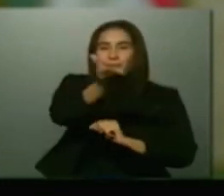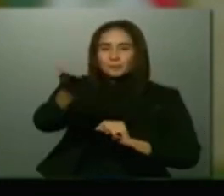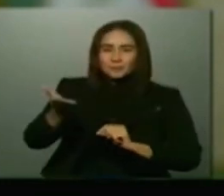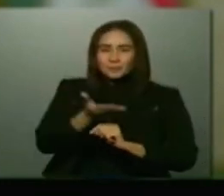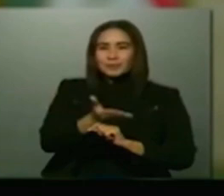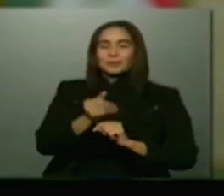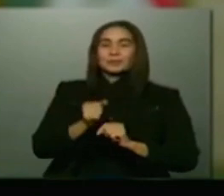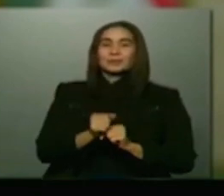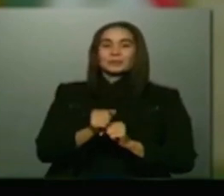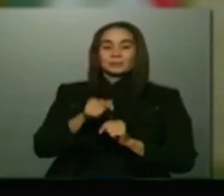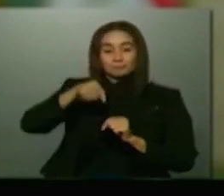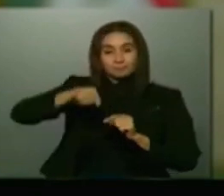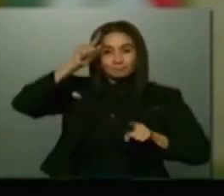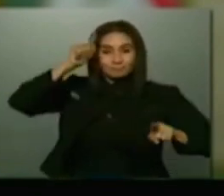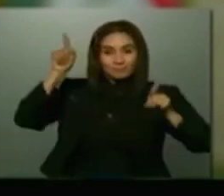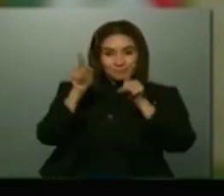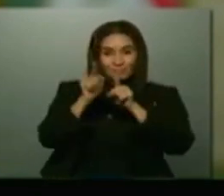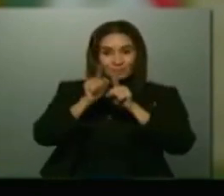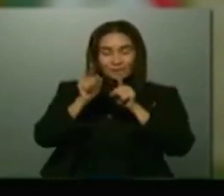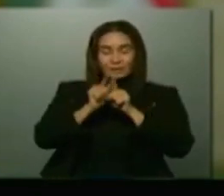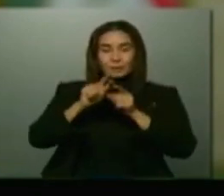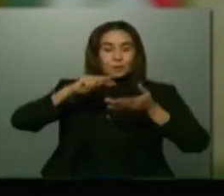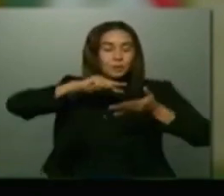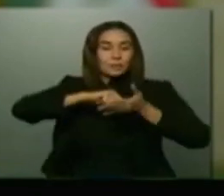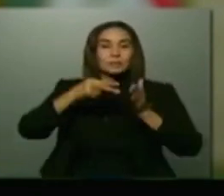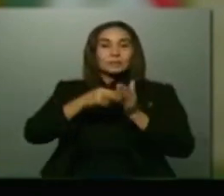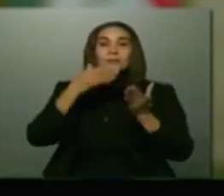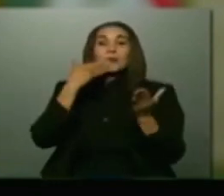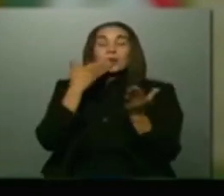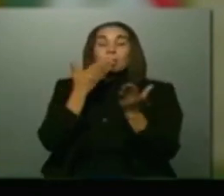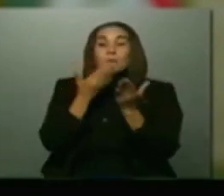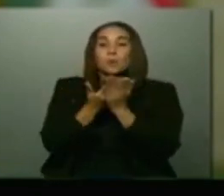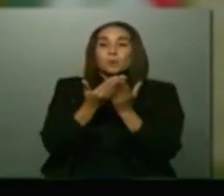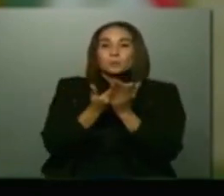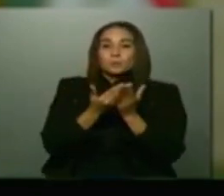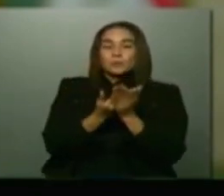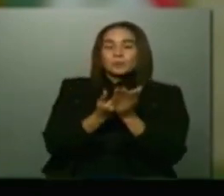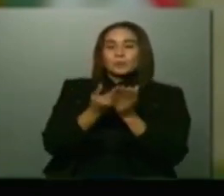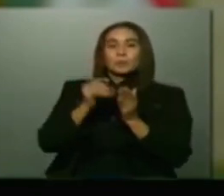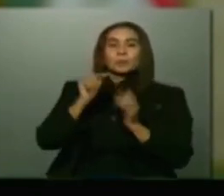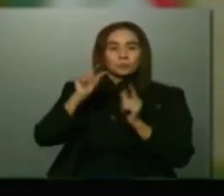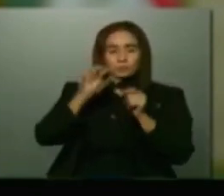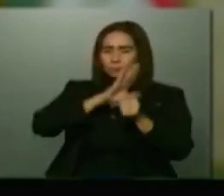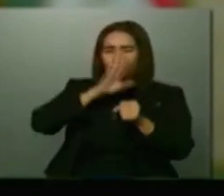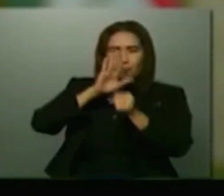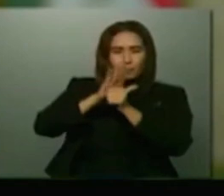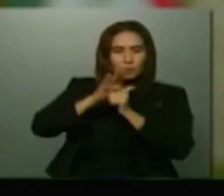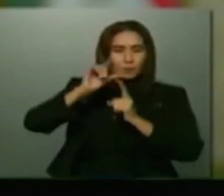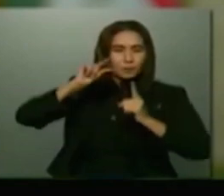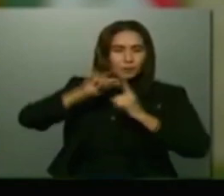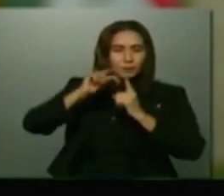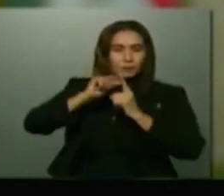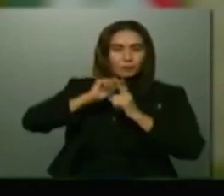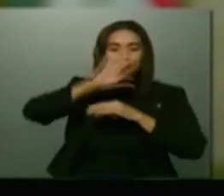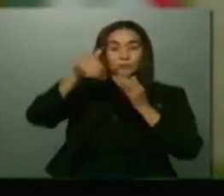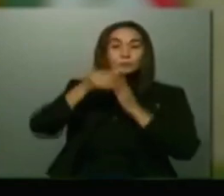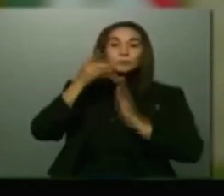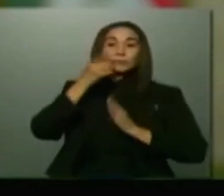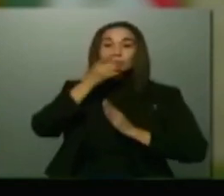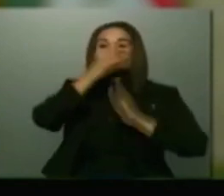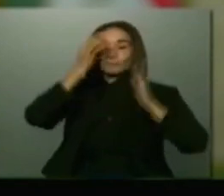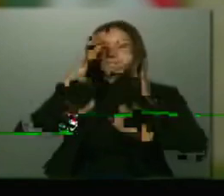ustedes. Y este acuerdo constituye una buena prueba de que cuando empeñamos nuestra palabra ante el pueblo